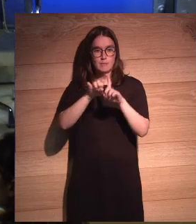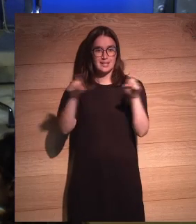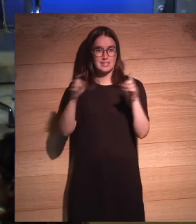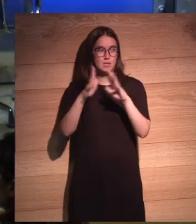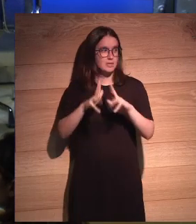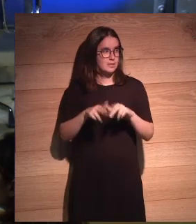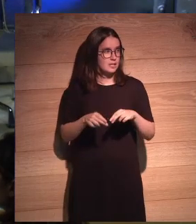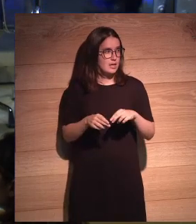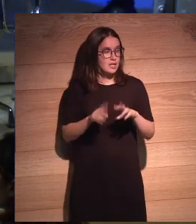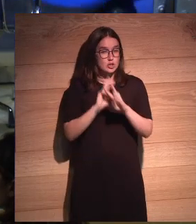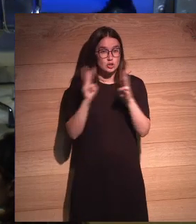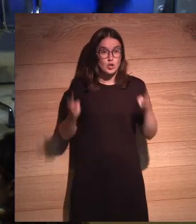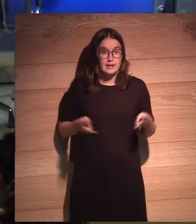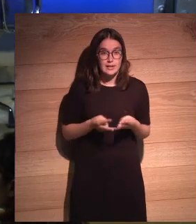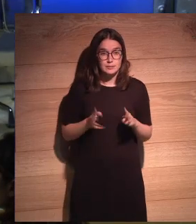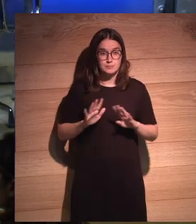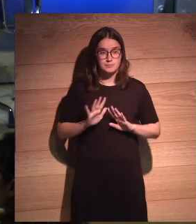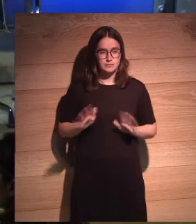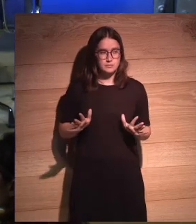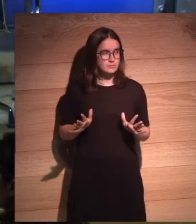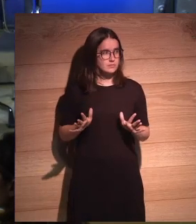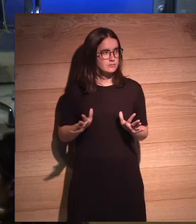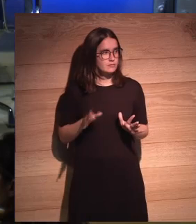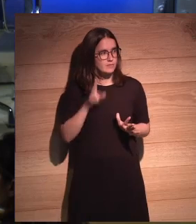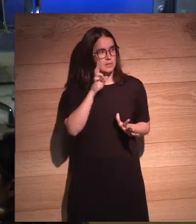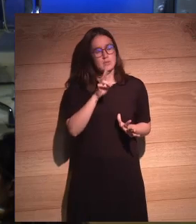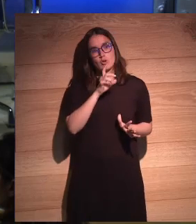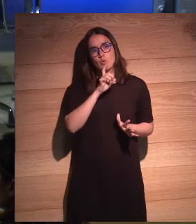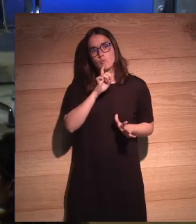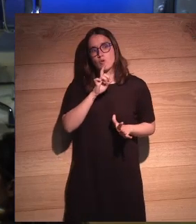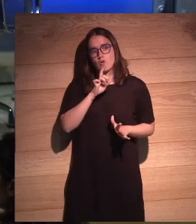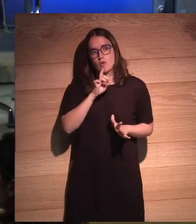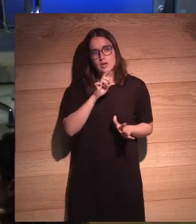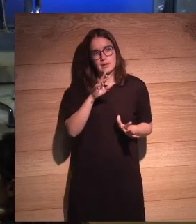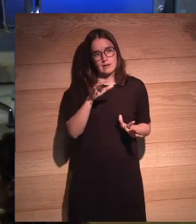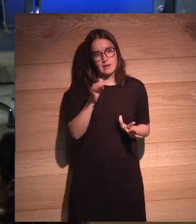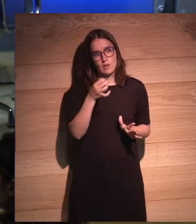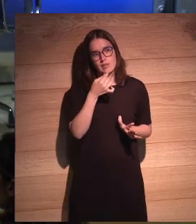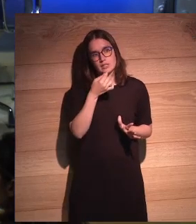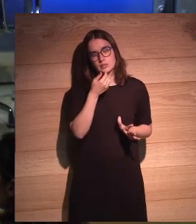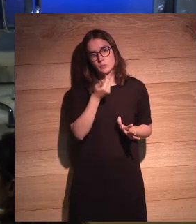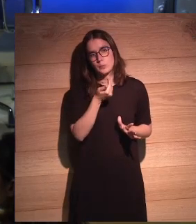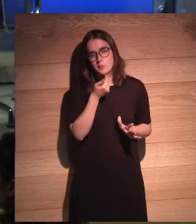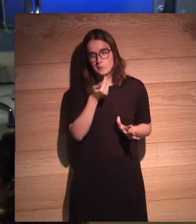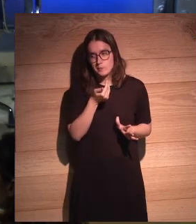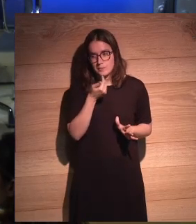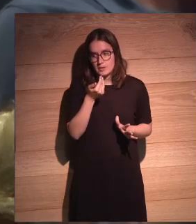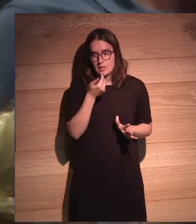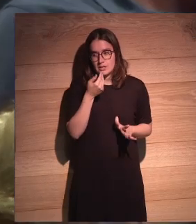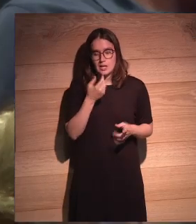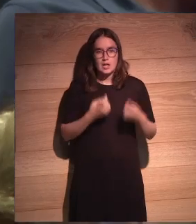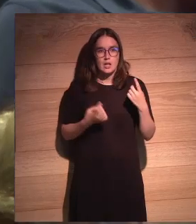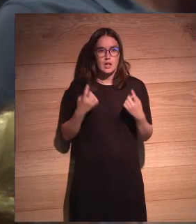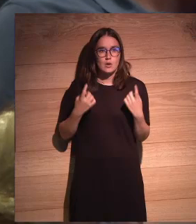matemáticas online. Simplemente ver cómo lo veis, Ricardo lo ha esbozado.